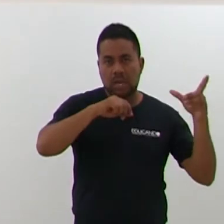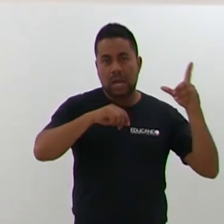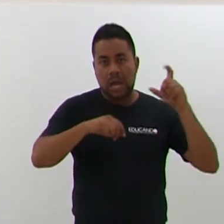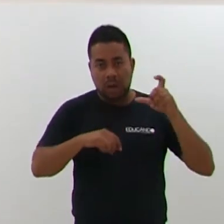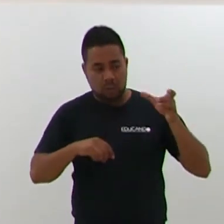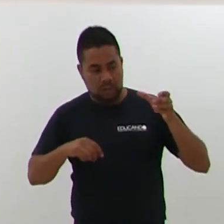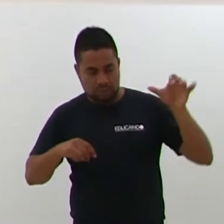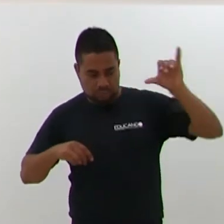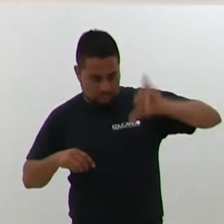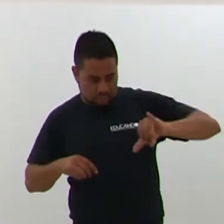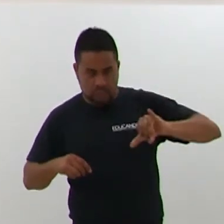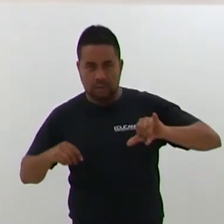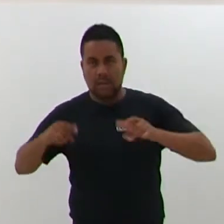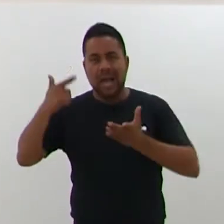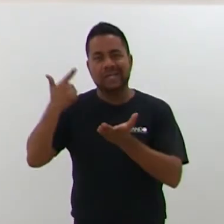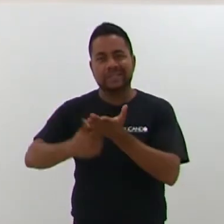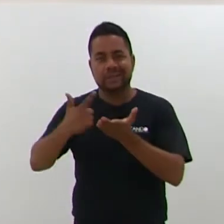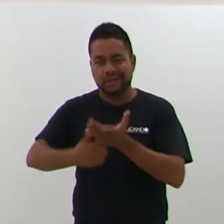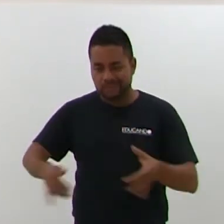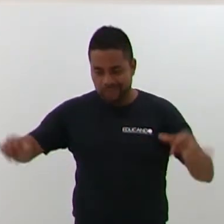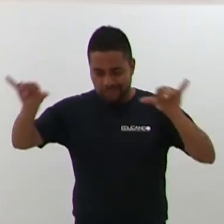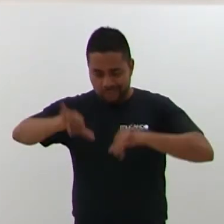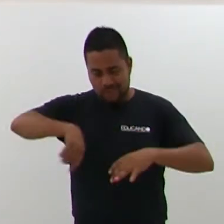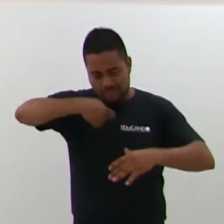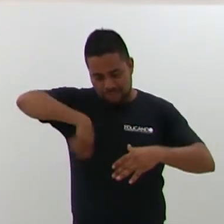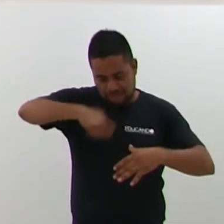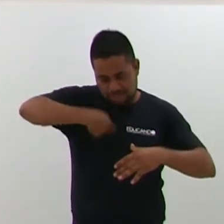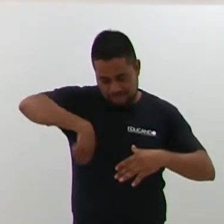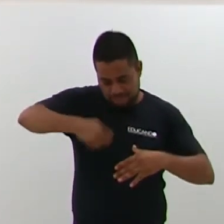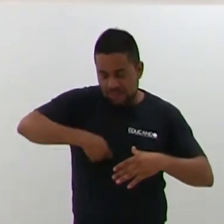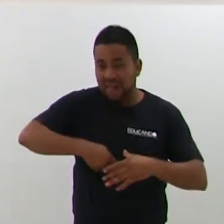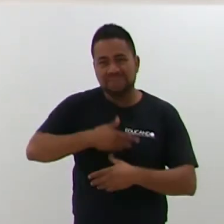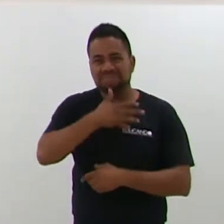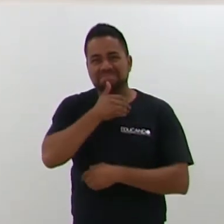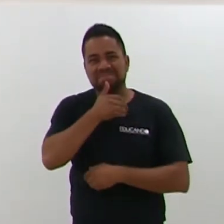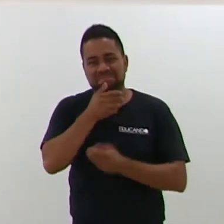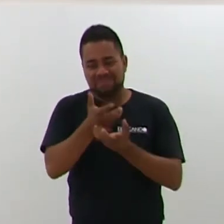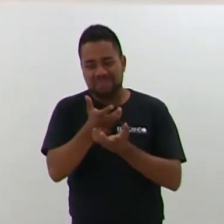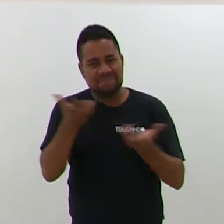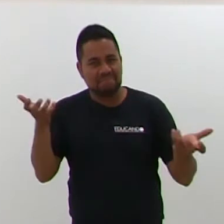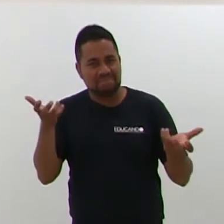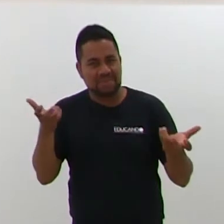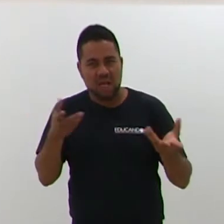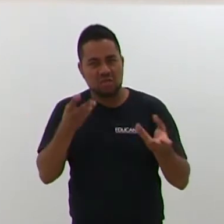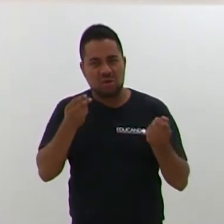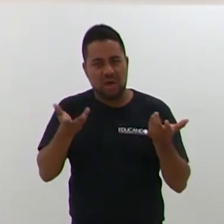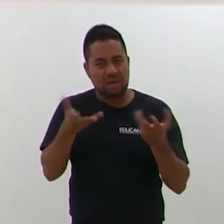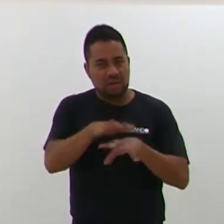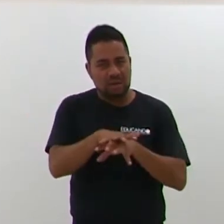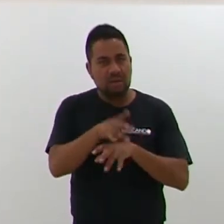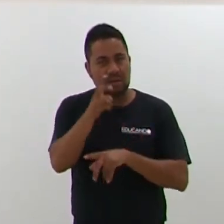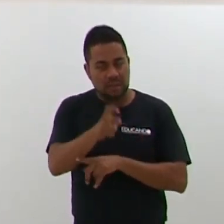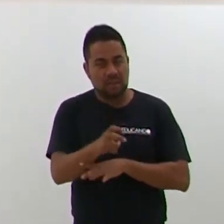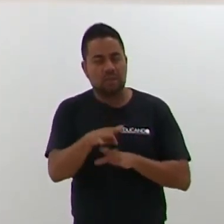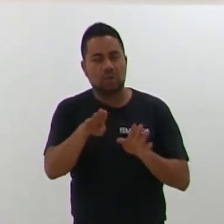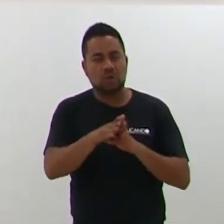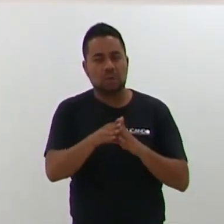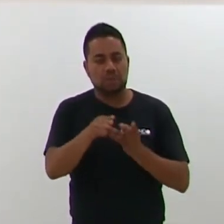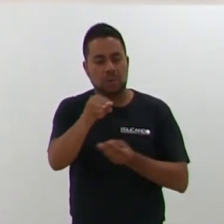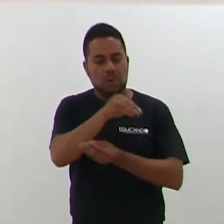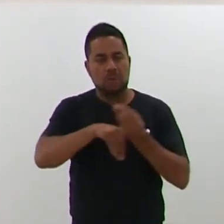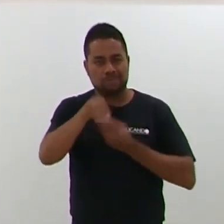aceite, voy a ver claramente cómo queda el aceite separado del agua. Entonces, a ese tipo de mezclas